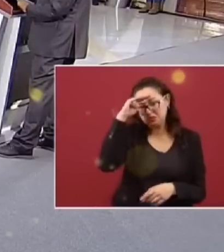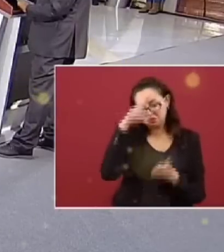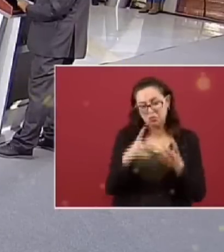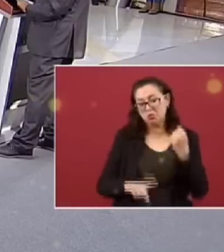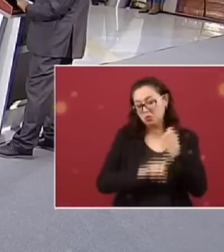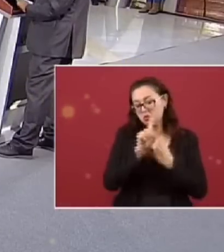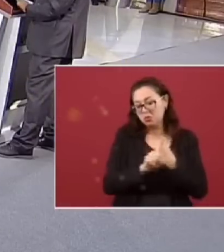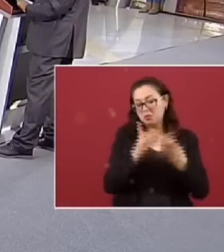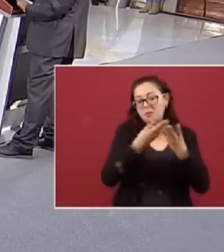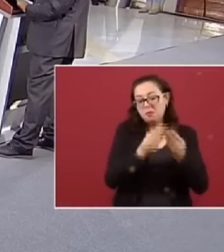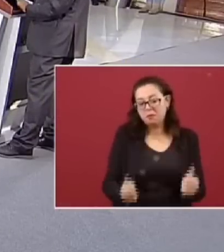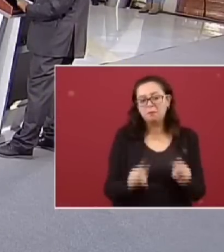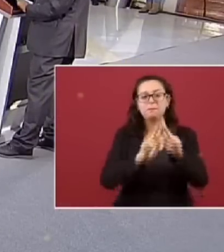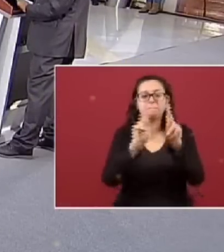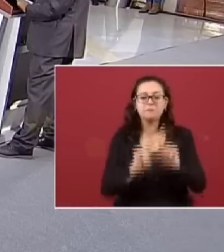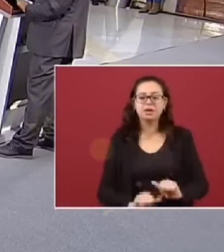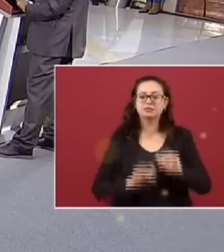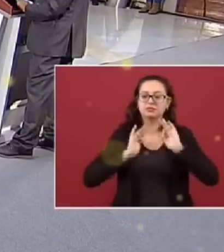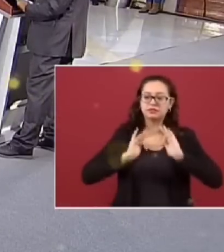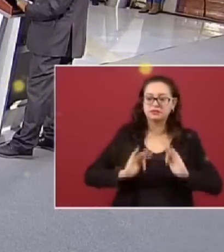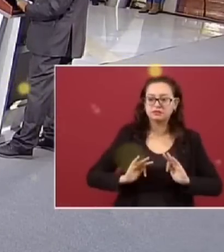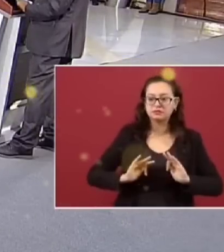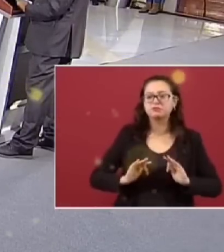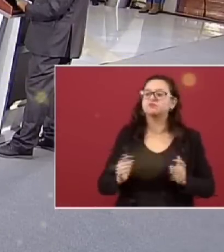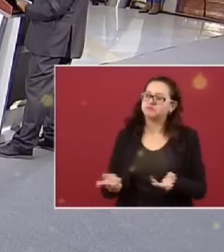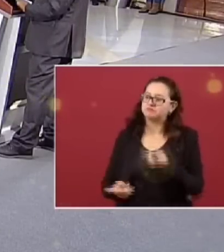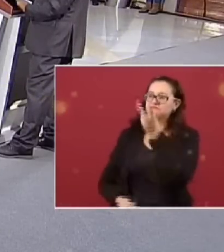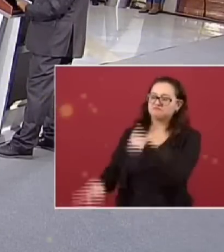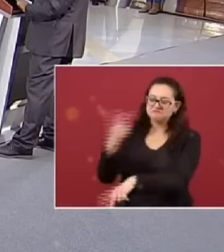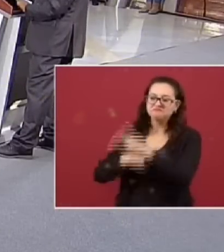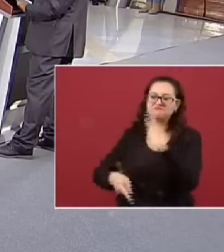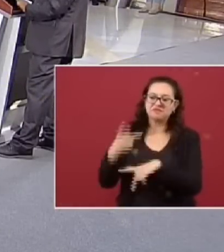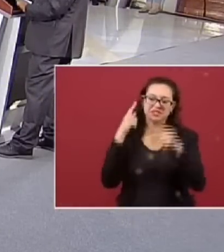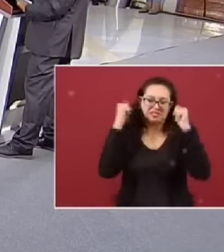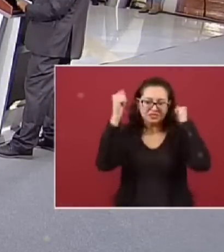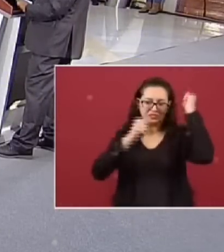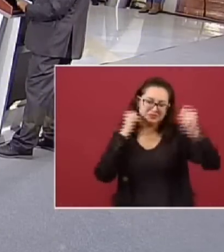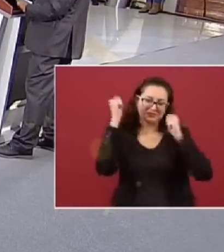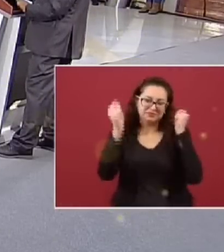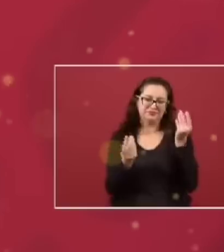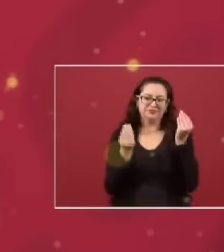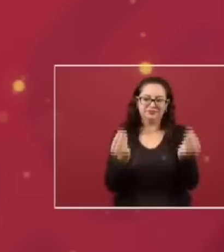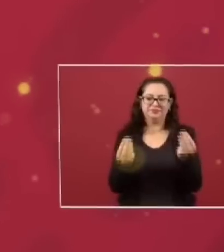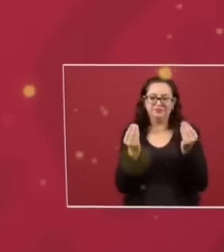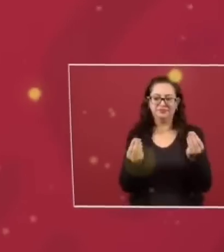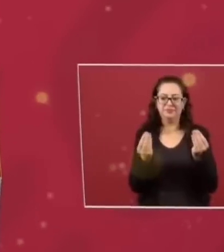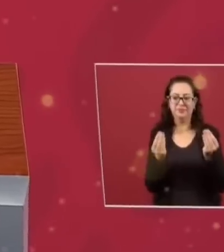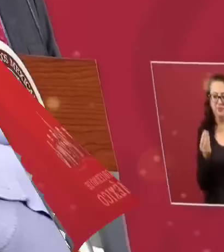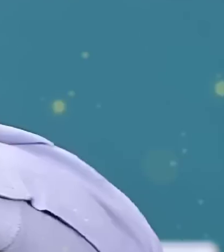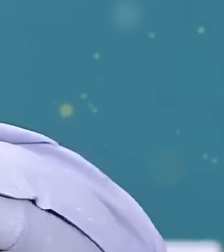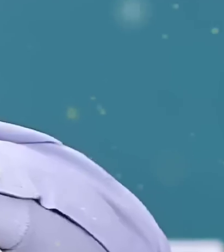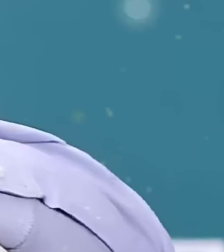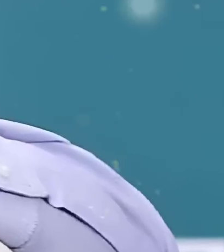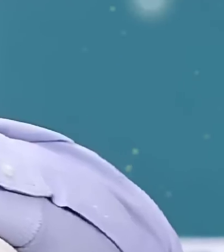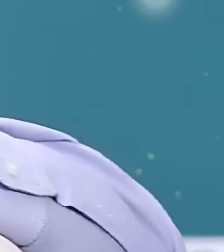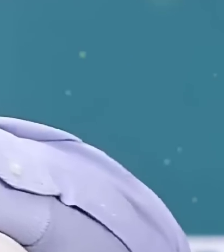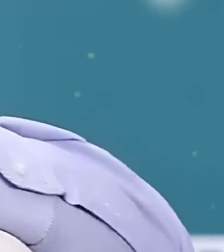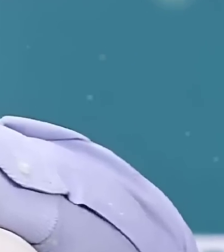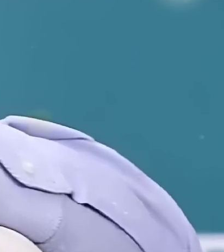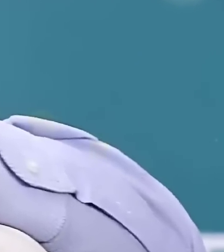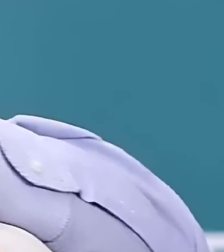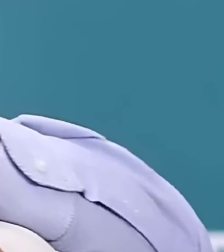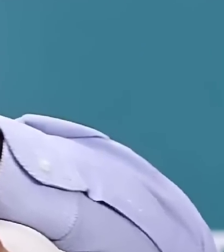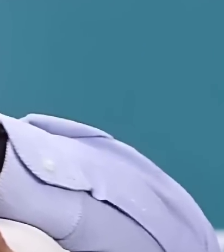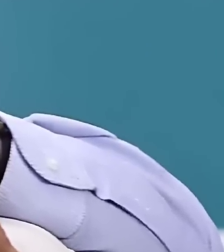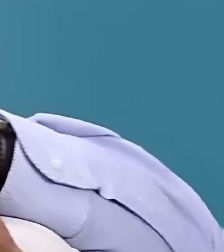trabaja día y noche por mejorar un país. Eso es un verdadero presidente. Y como siempre te digo, deja tu like y